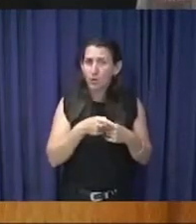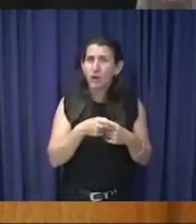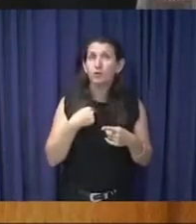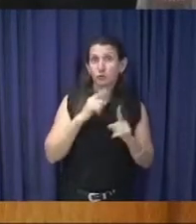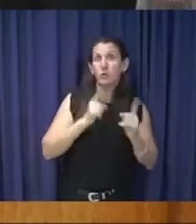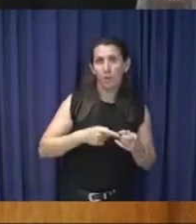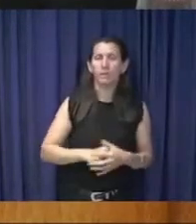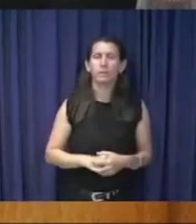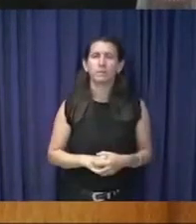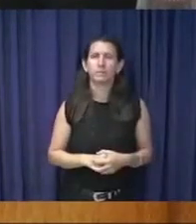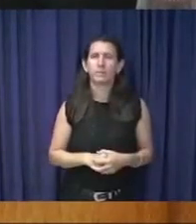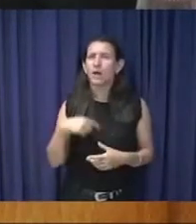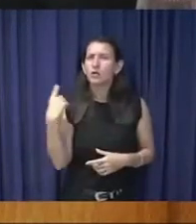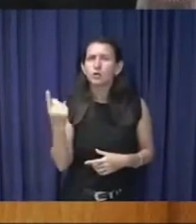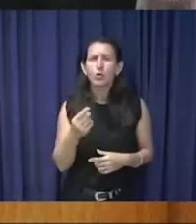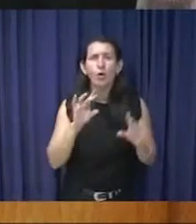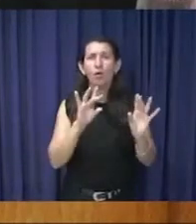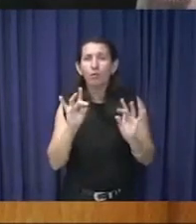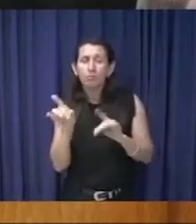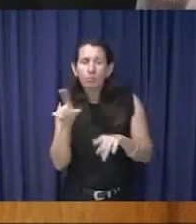política. Todo tiene que ver con todo.